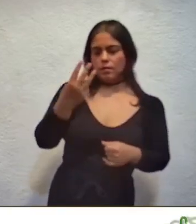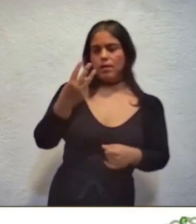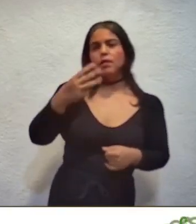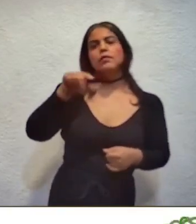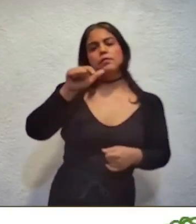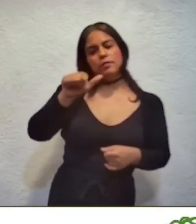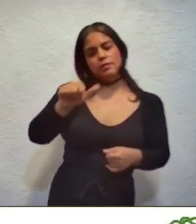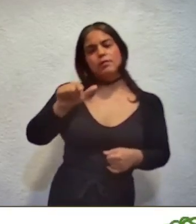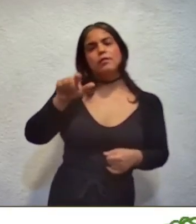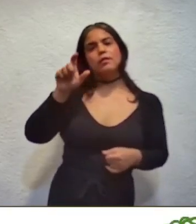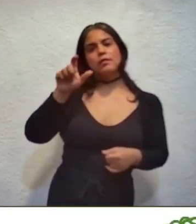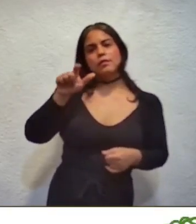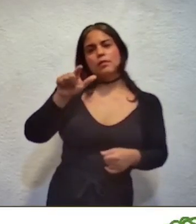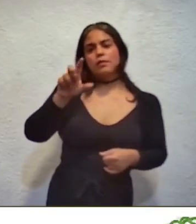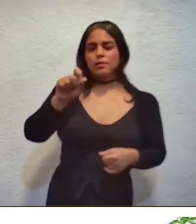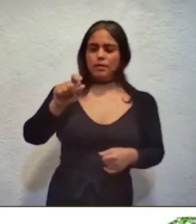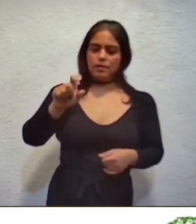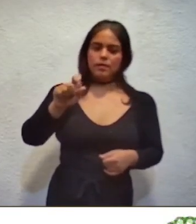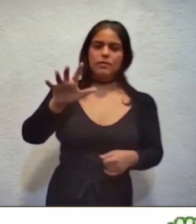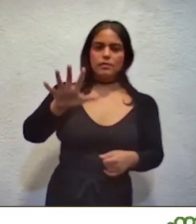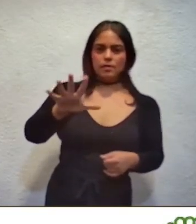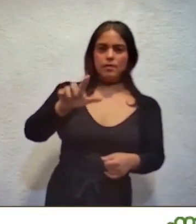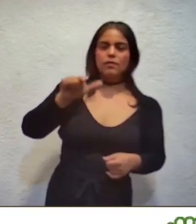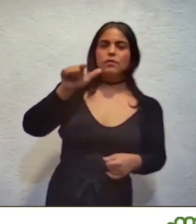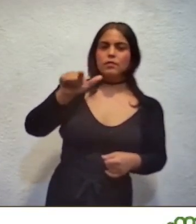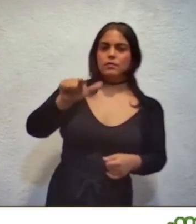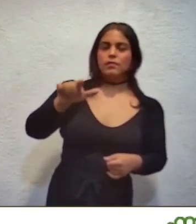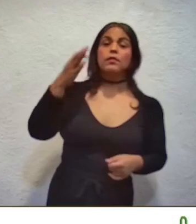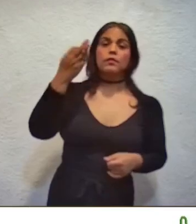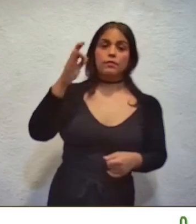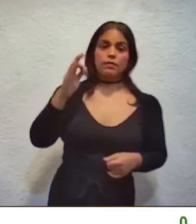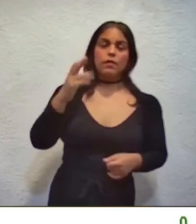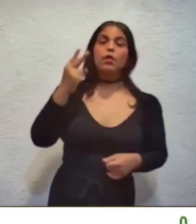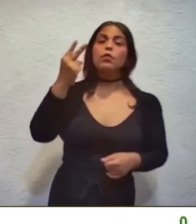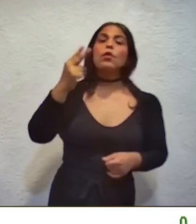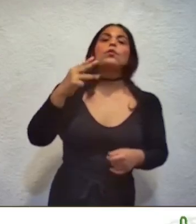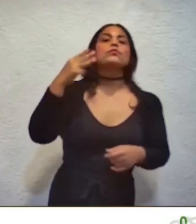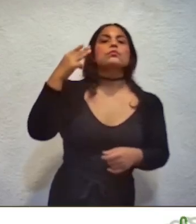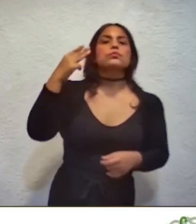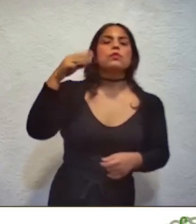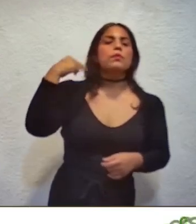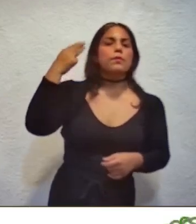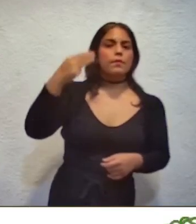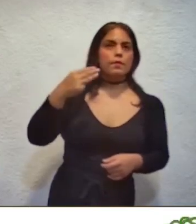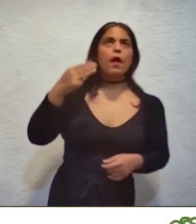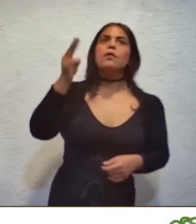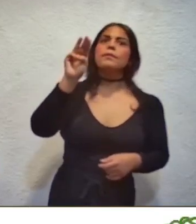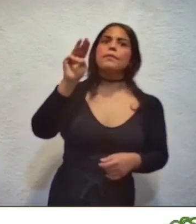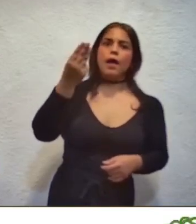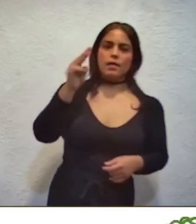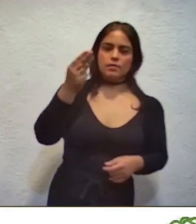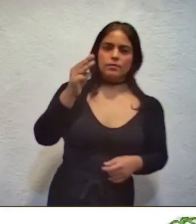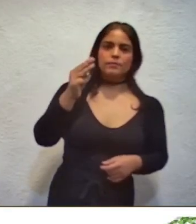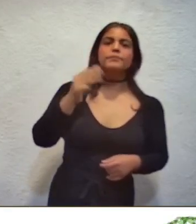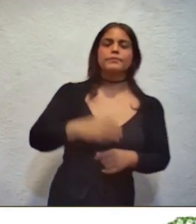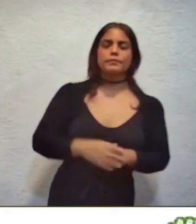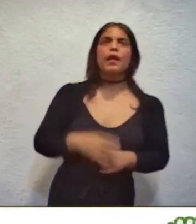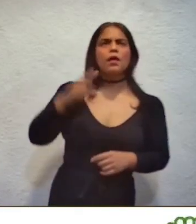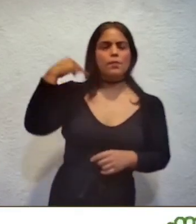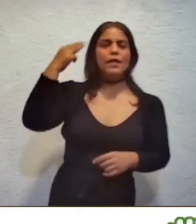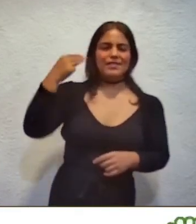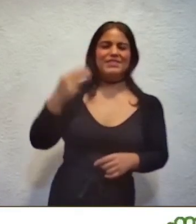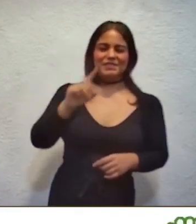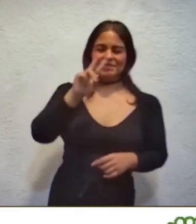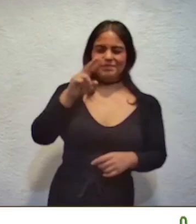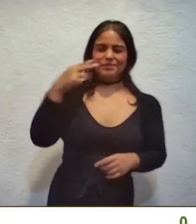17, 25 y 26 de febrero y el 2 de marzo respectivamente. De modo que, de un análisis integral a los convenios